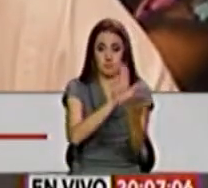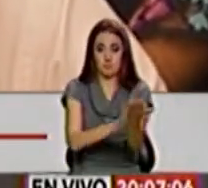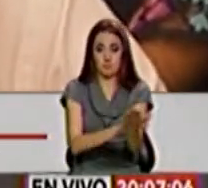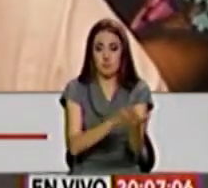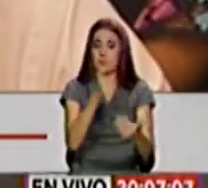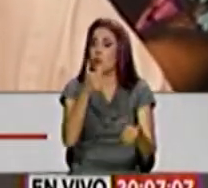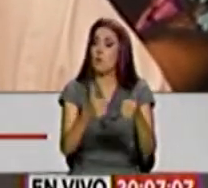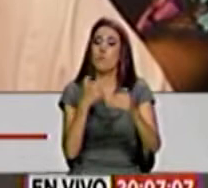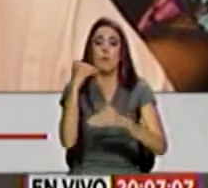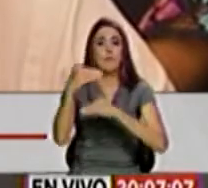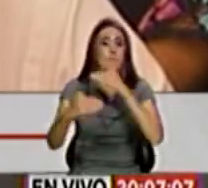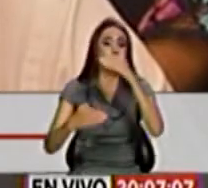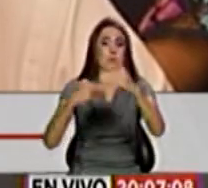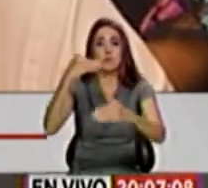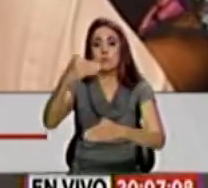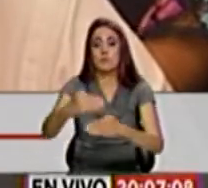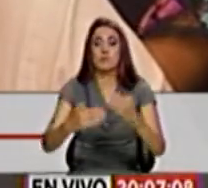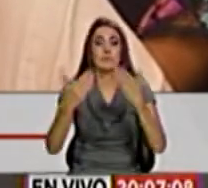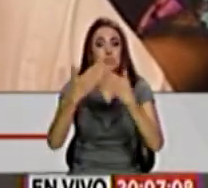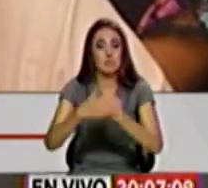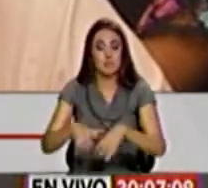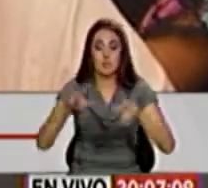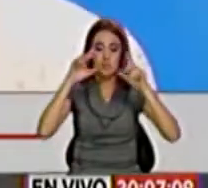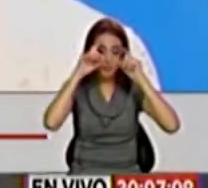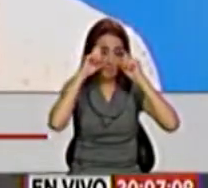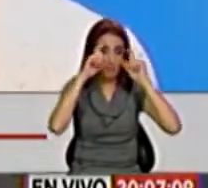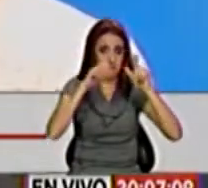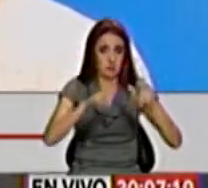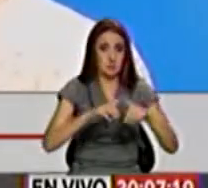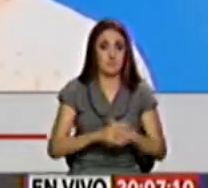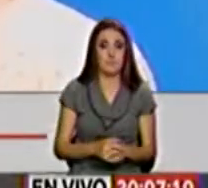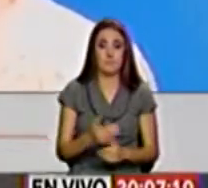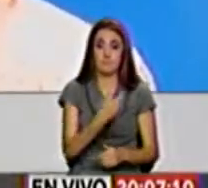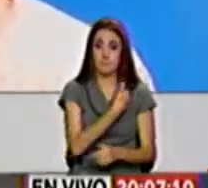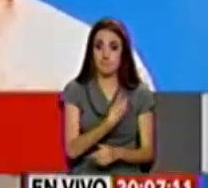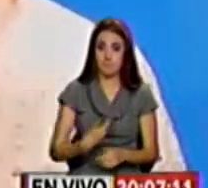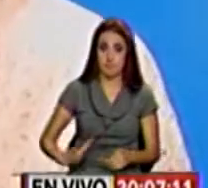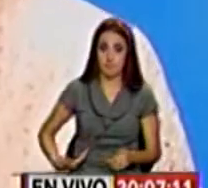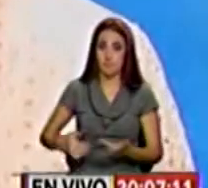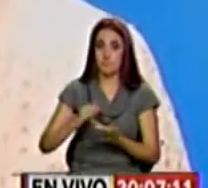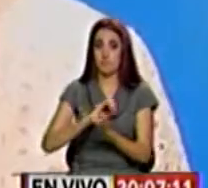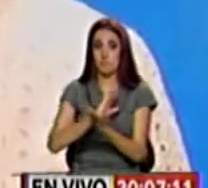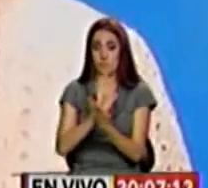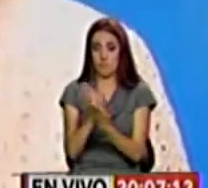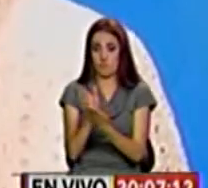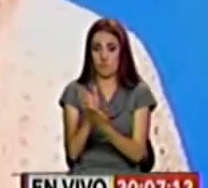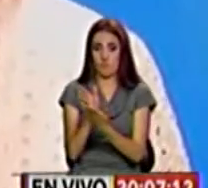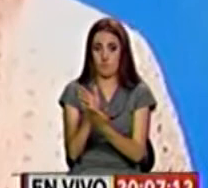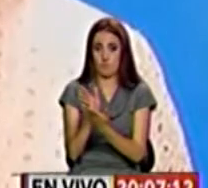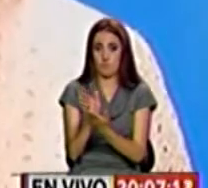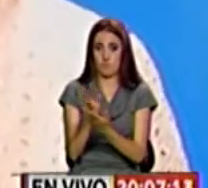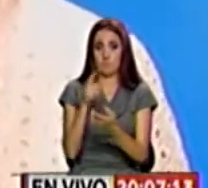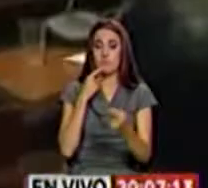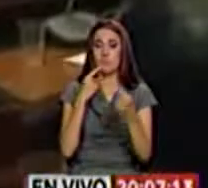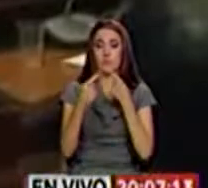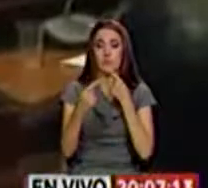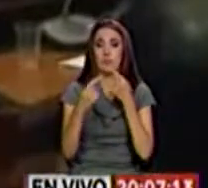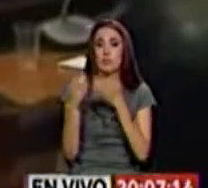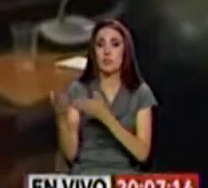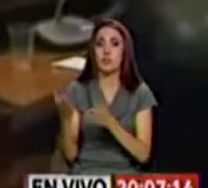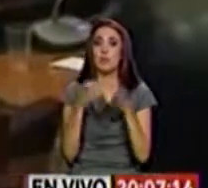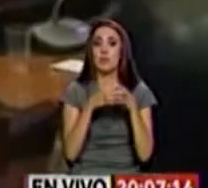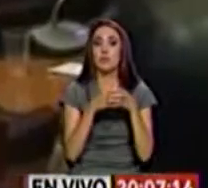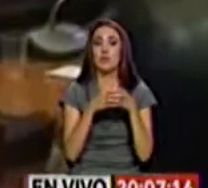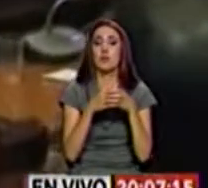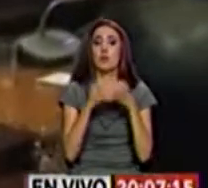este proceso de fiscalización y de investigación. La presidenta de la Asamblea Nacional, Elizabeth Cabezas, afirma que lo denunciado por la